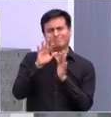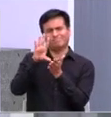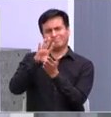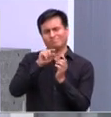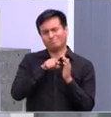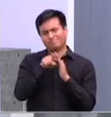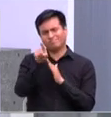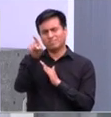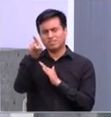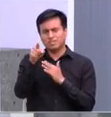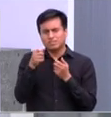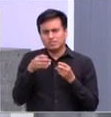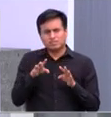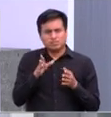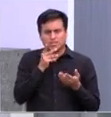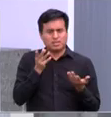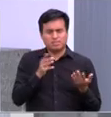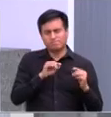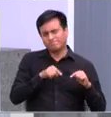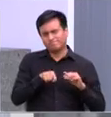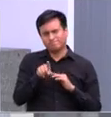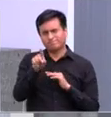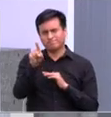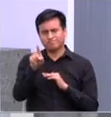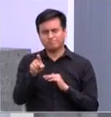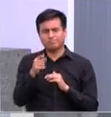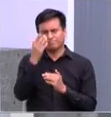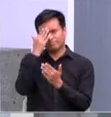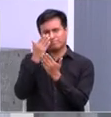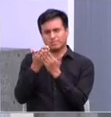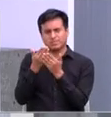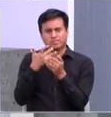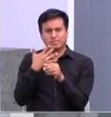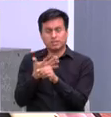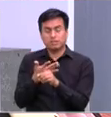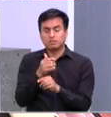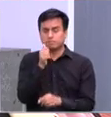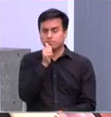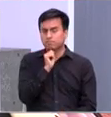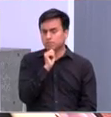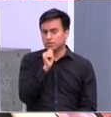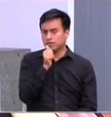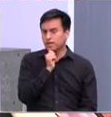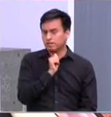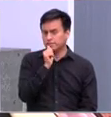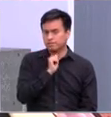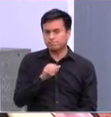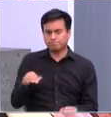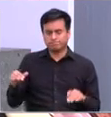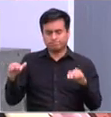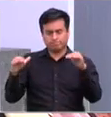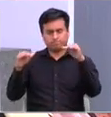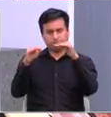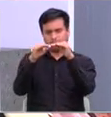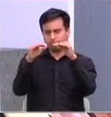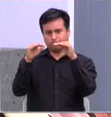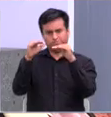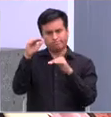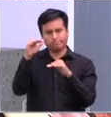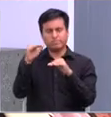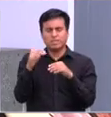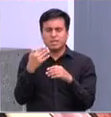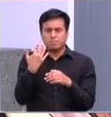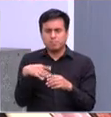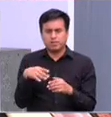ya nada que perder ante la presencia de la carencia de equidad y de la